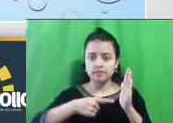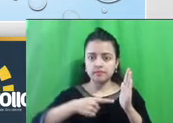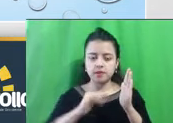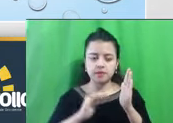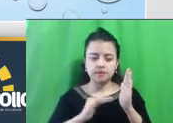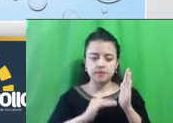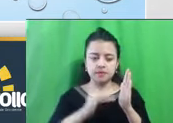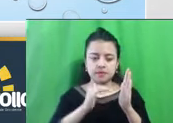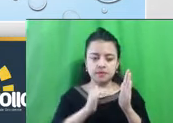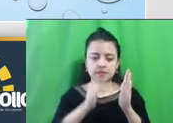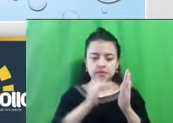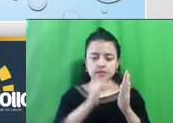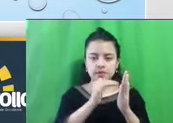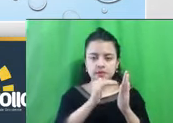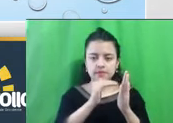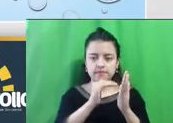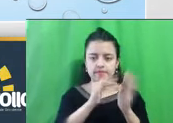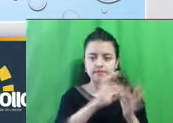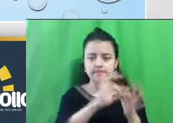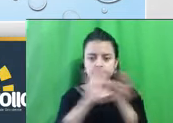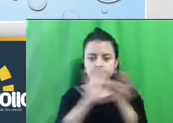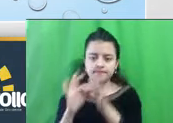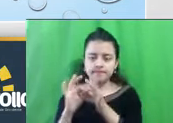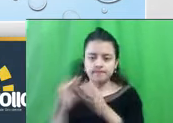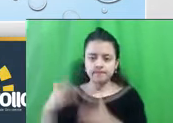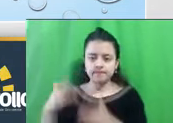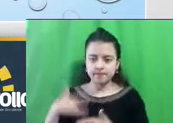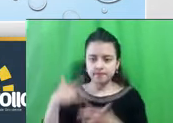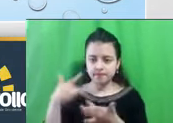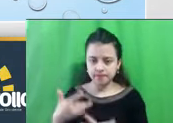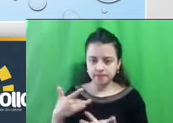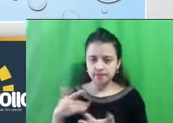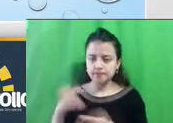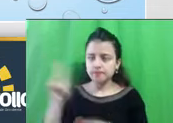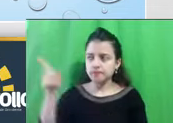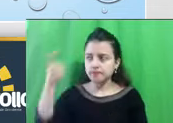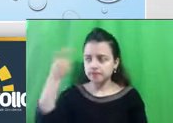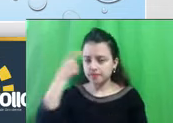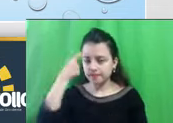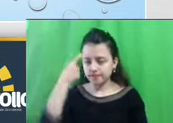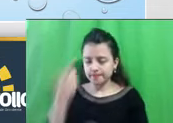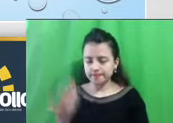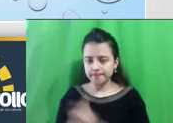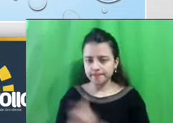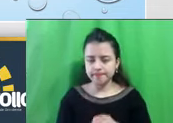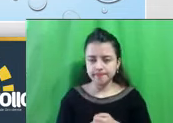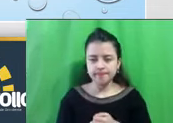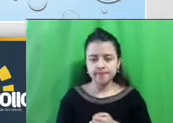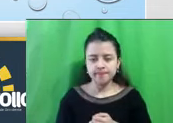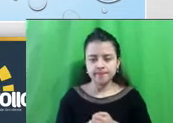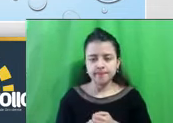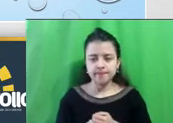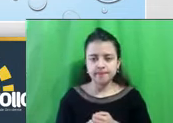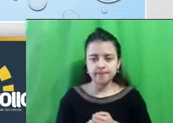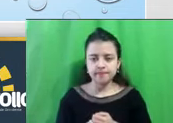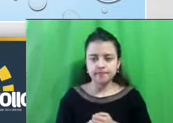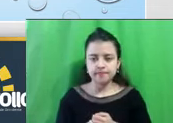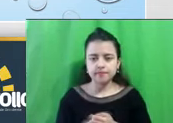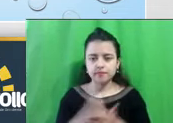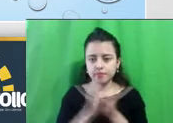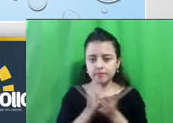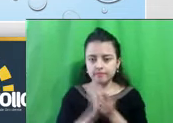doctor Rafael, está directamente relacionada con los subsidios, ¿cierto? Con la forma en la cual la empresa tiene que esforzarse